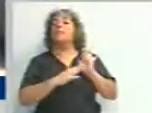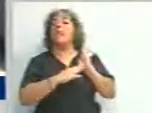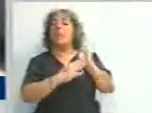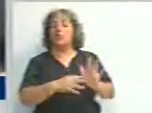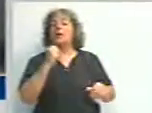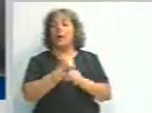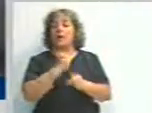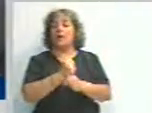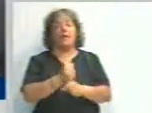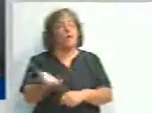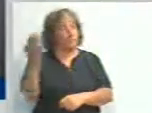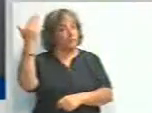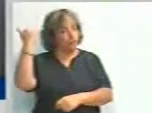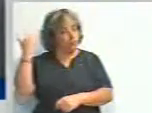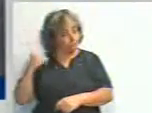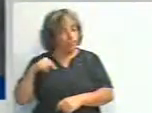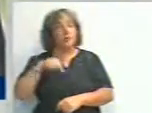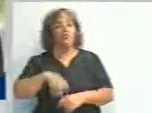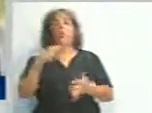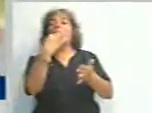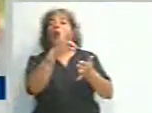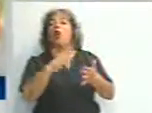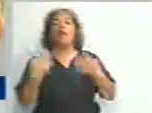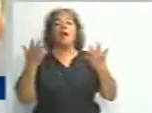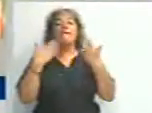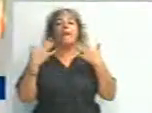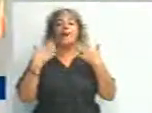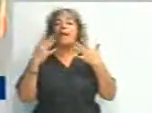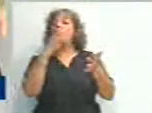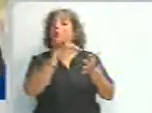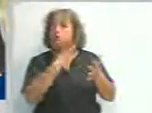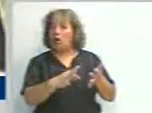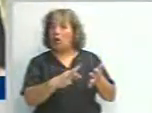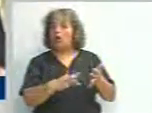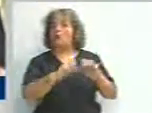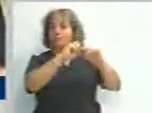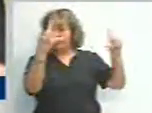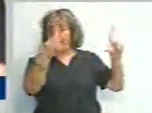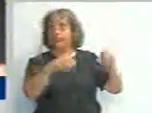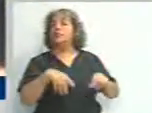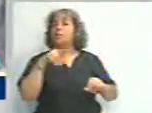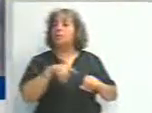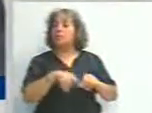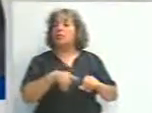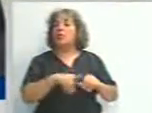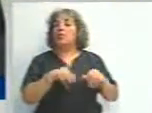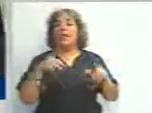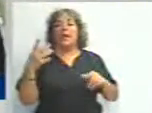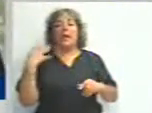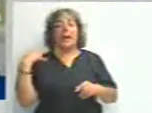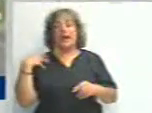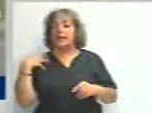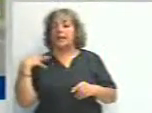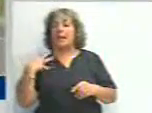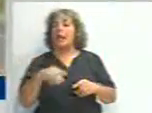El trabajo que se viene haciendo en lo que es el operativo verano controlado, en donde en números generales y en